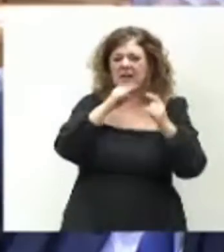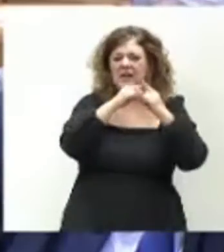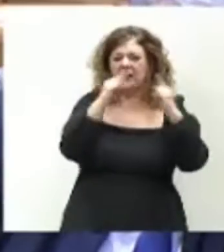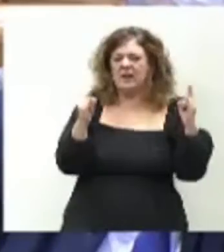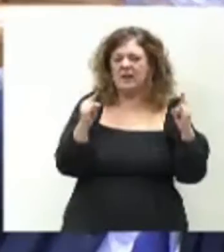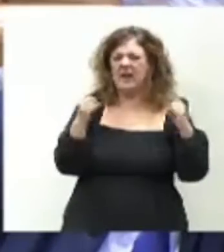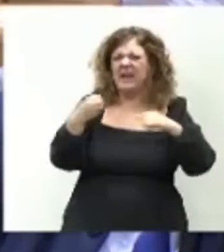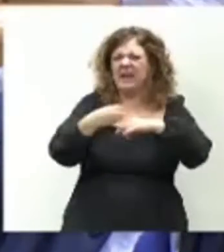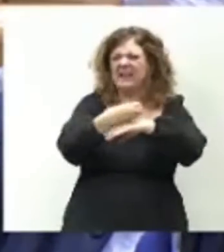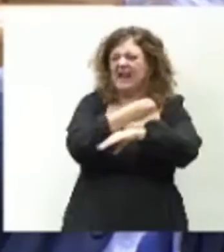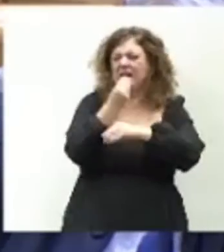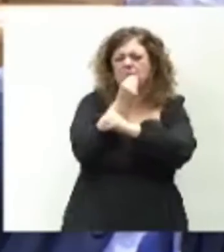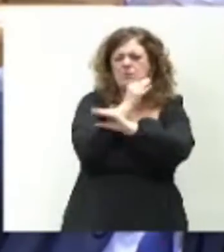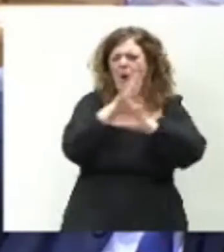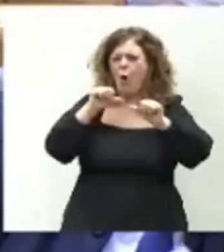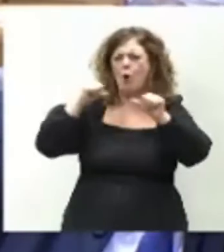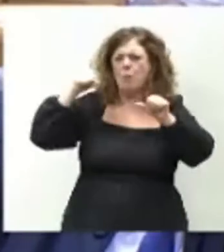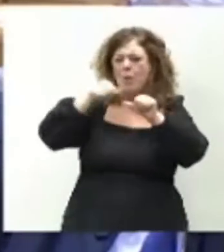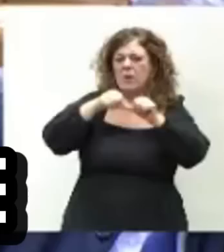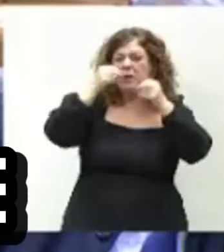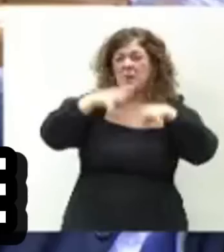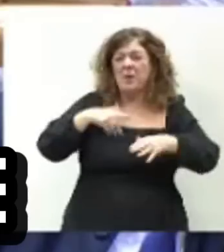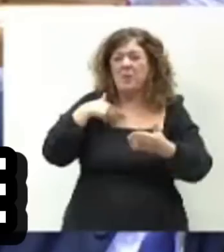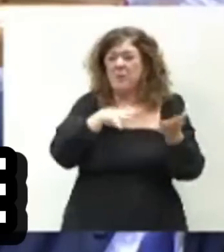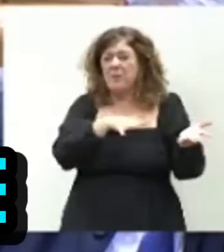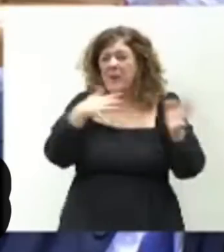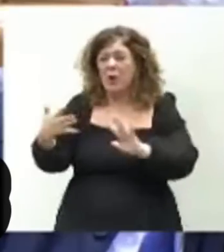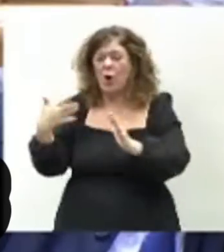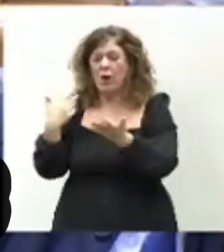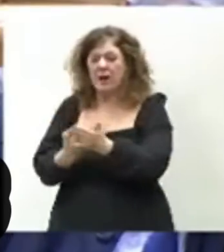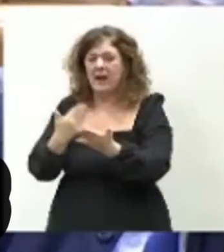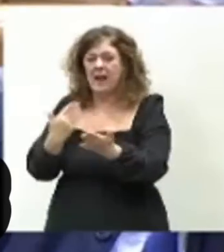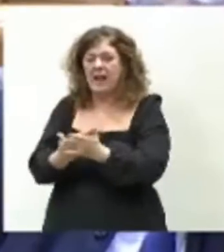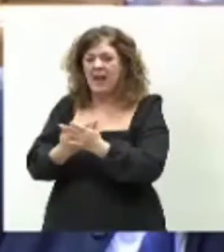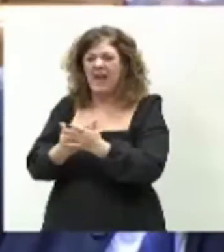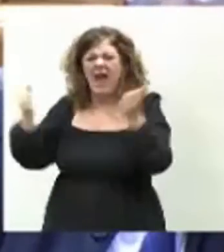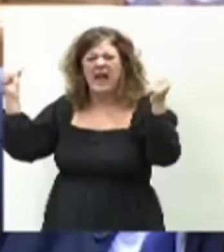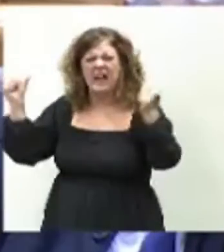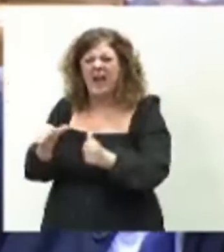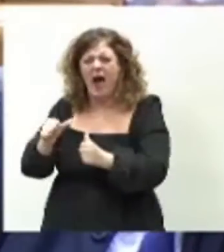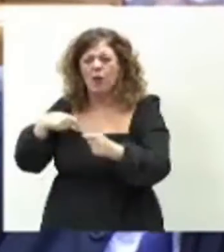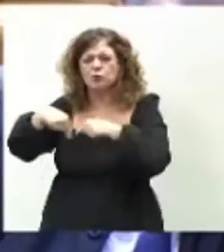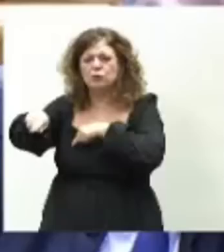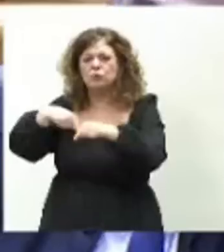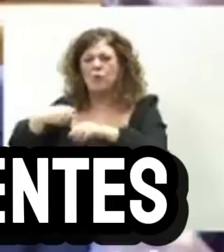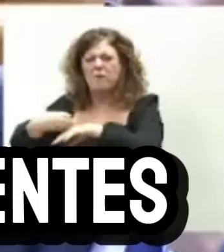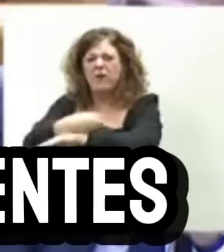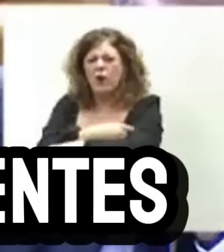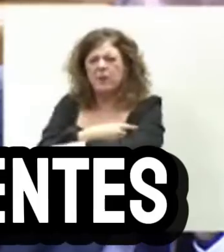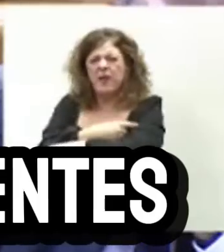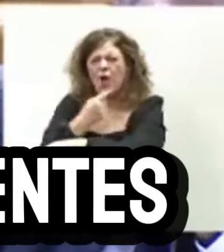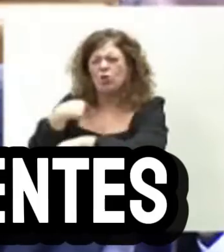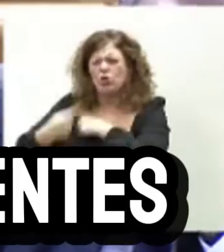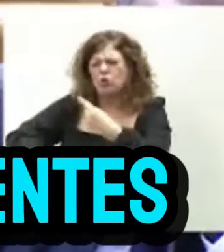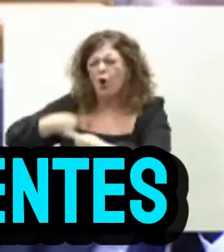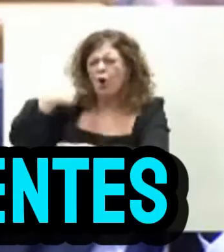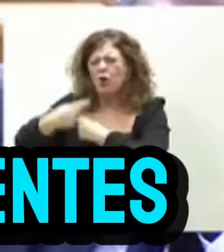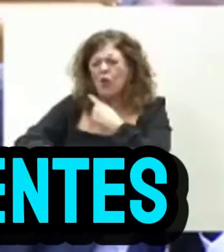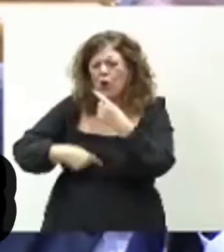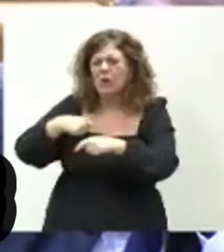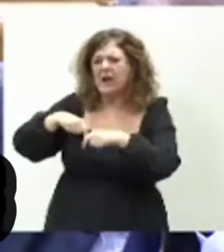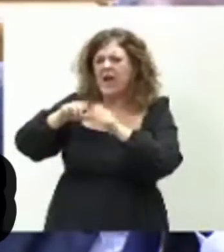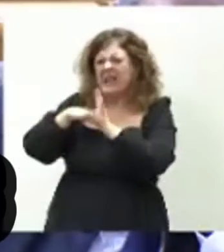el mejor momento de su historia, pero la realidad es que el caos ferroviario se produce todos los días y en toda España. Retrasos,